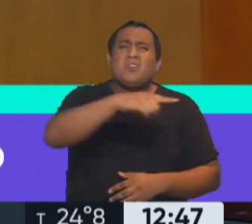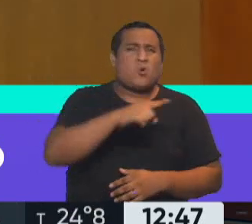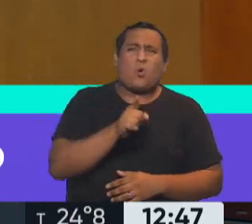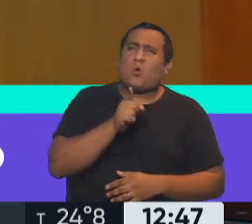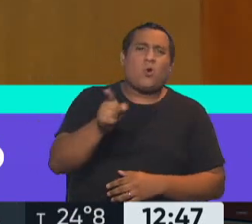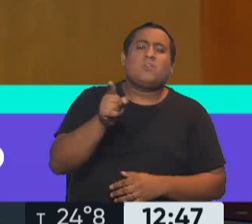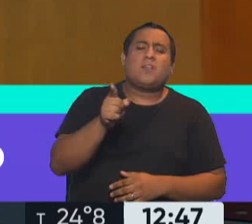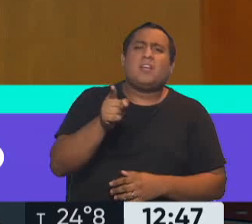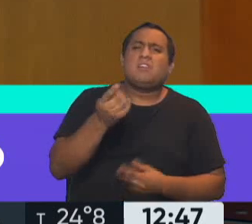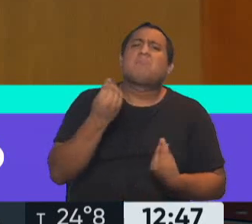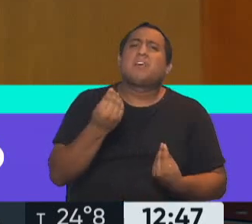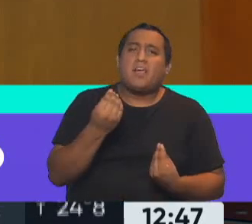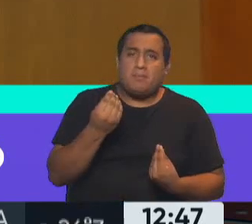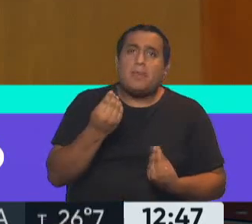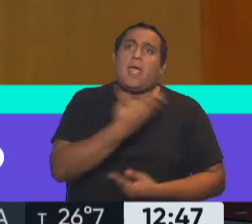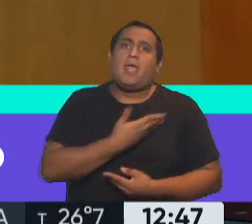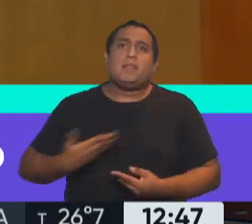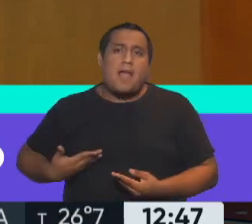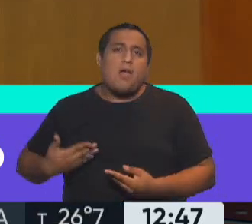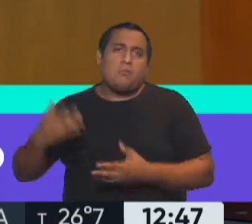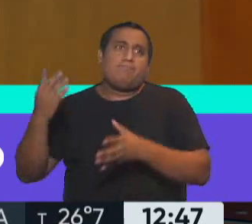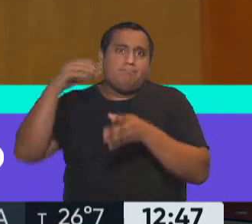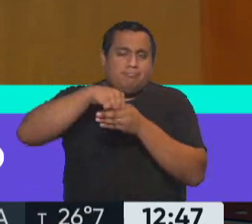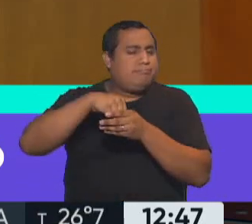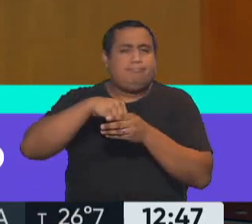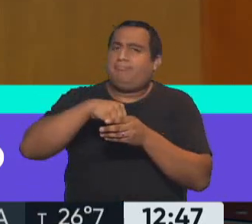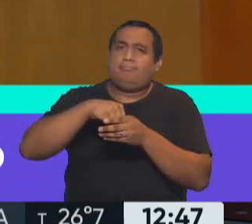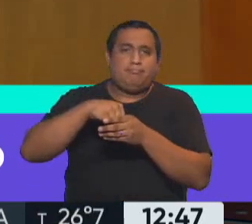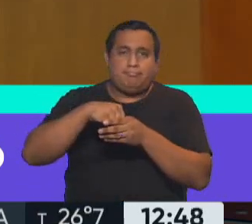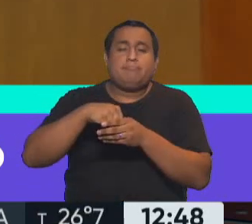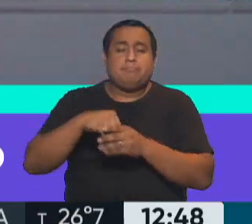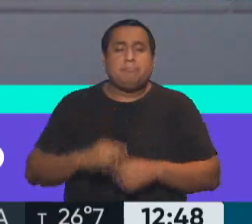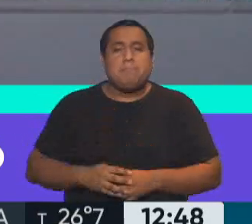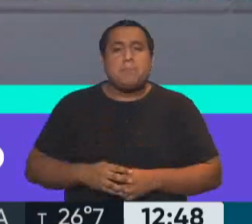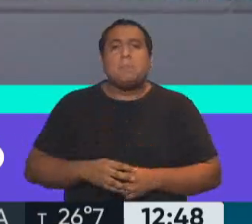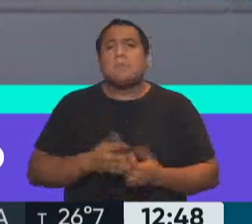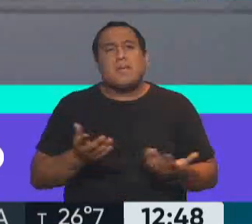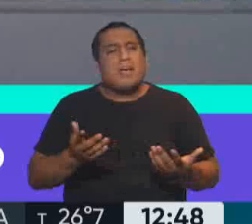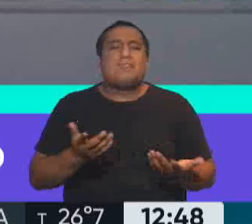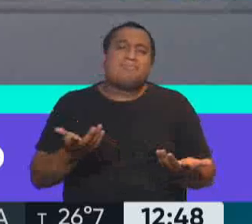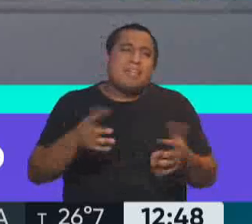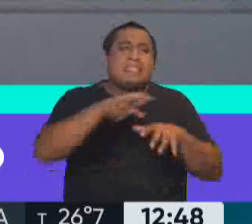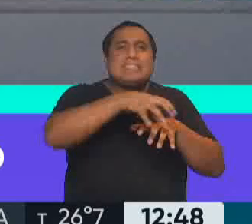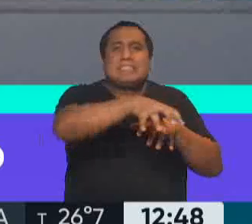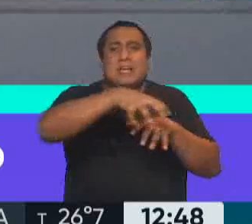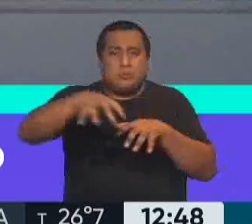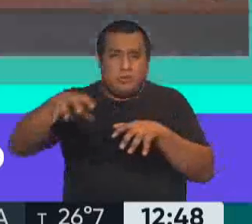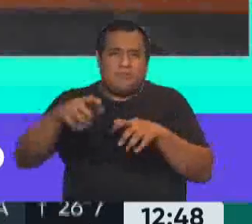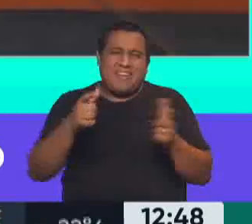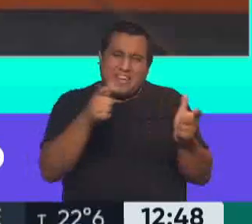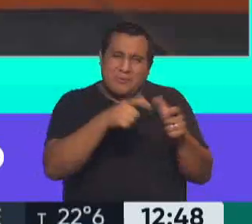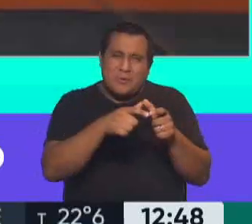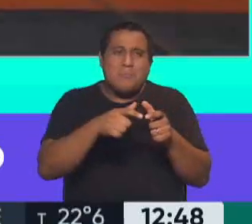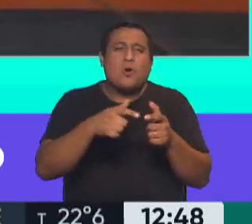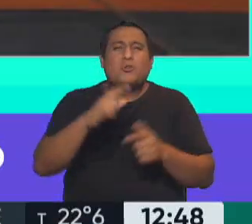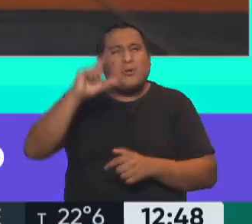cualquier intervención que ejerza el Estado para, de alguna manera, distribuir la riqueza. Sí, no es casual con los sectores que se están reuniendo, lo veíamos también a